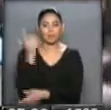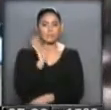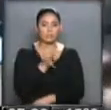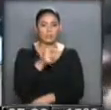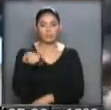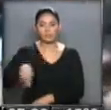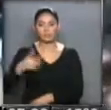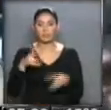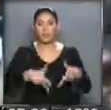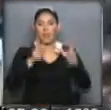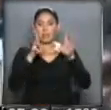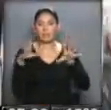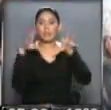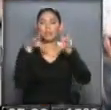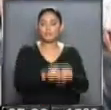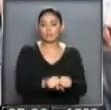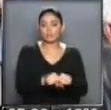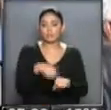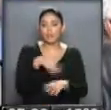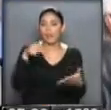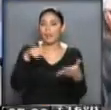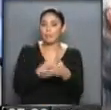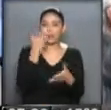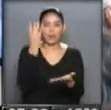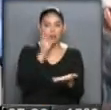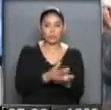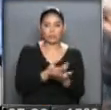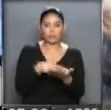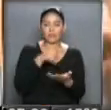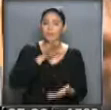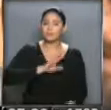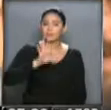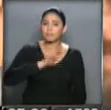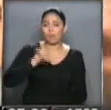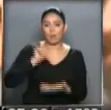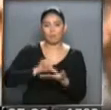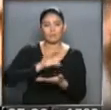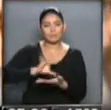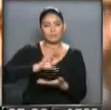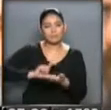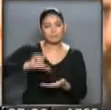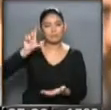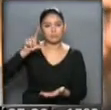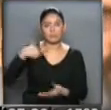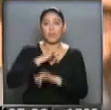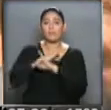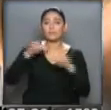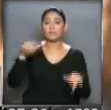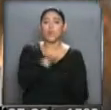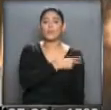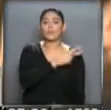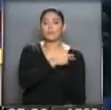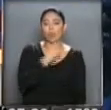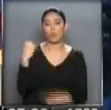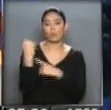tomaron el edificio del organismo estatal en la capital endeudado país europeo el anuncio fue realizado por el vocero del ejecutivo